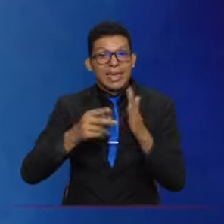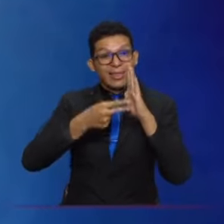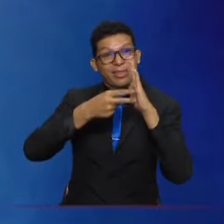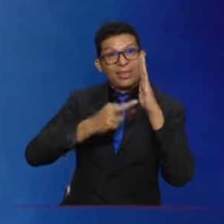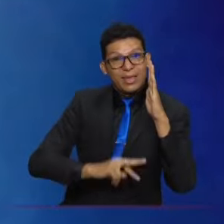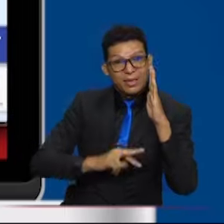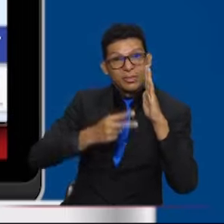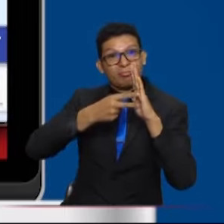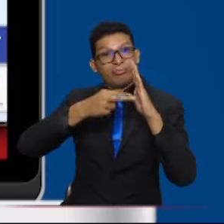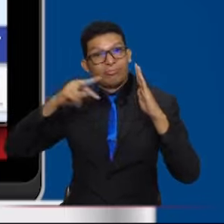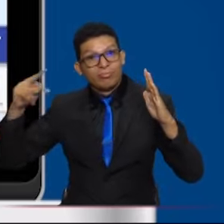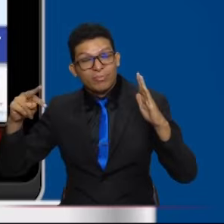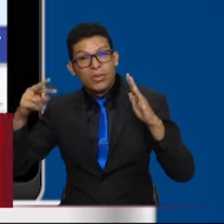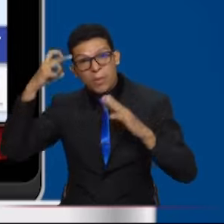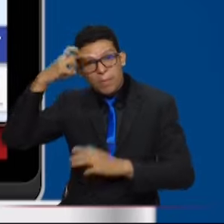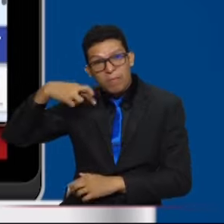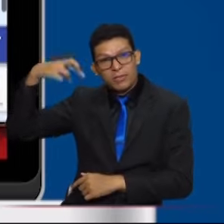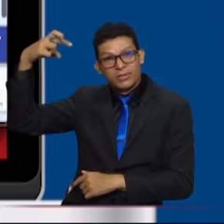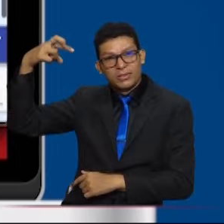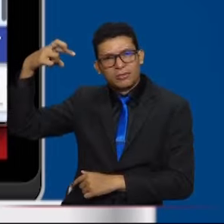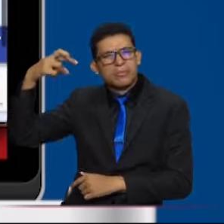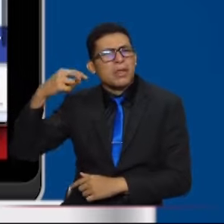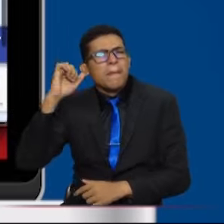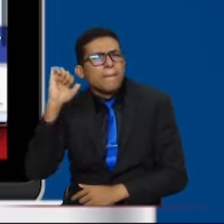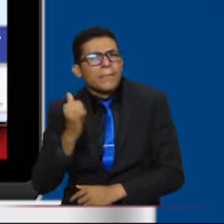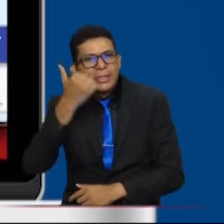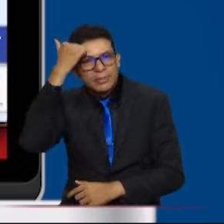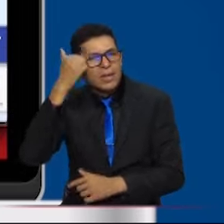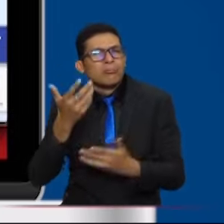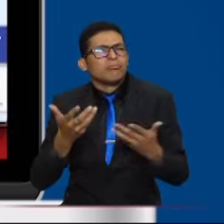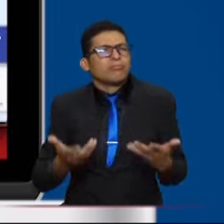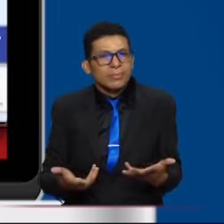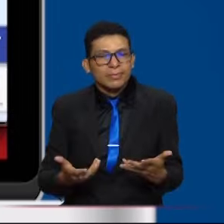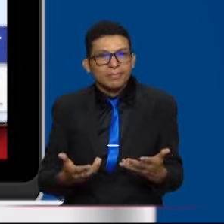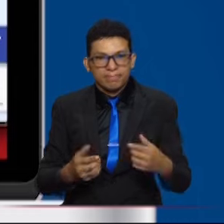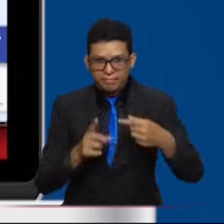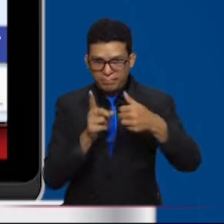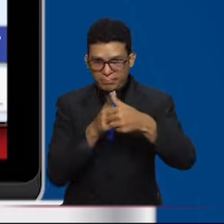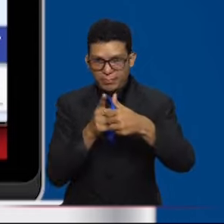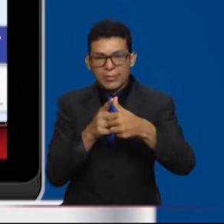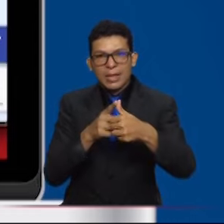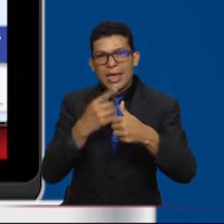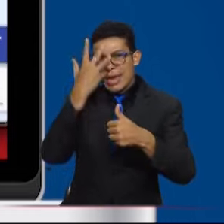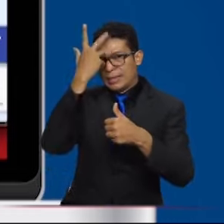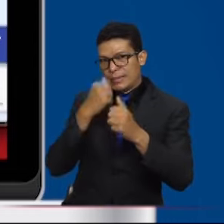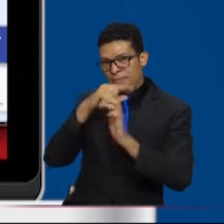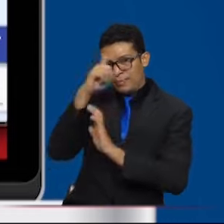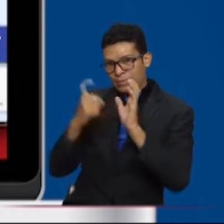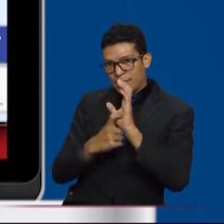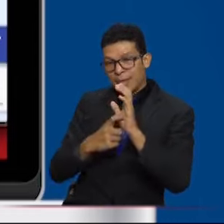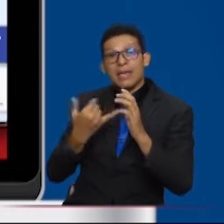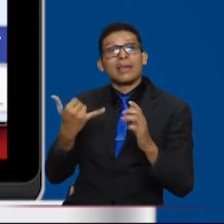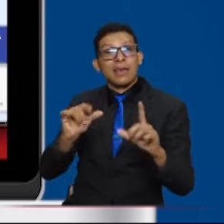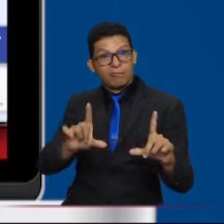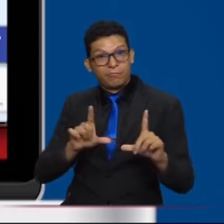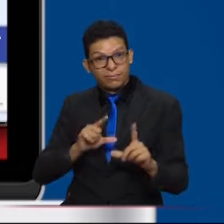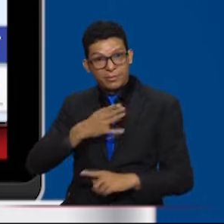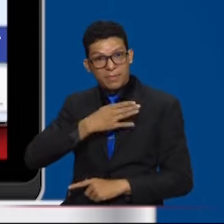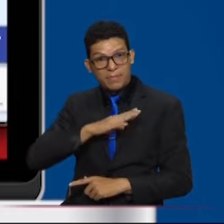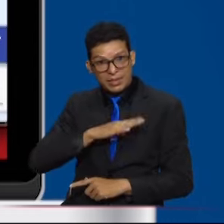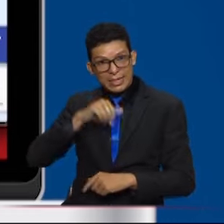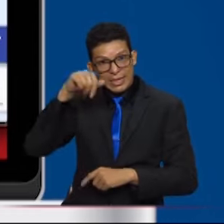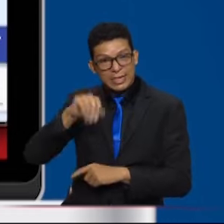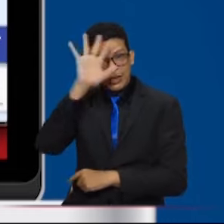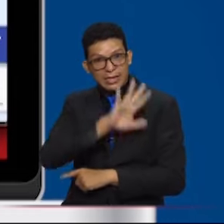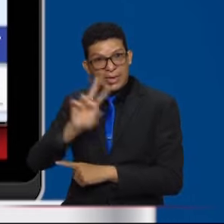y profesionales. Los principales requisitos para los aspirantes son tener las pruebas SABER, haberse graduado de bachiller de una institución educativa